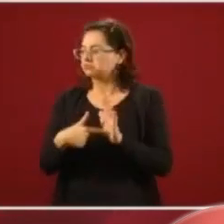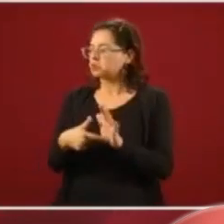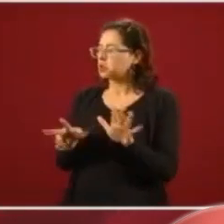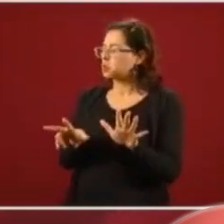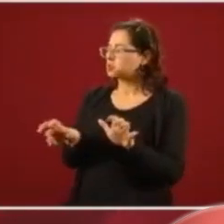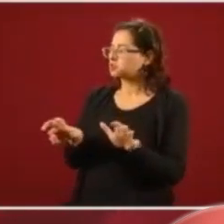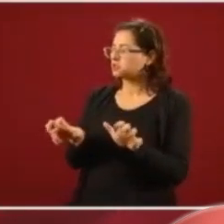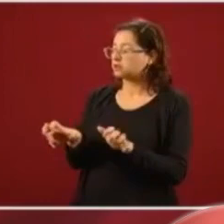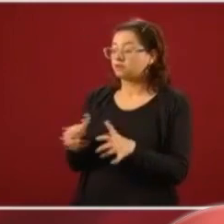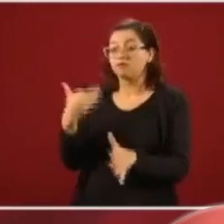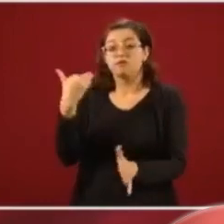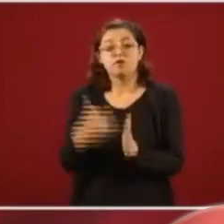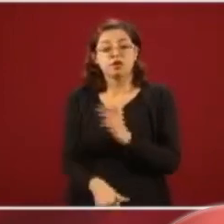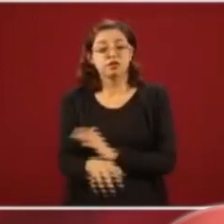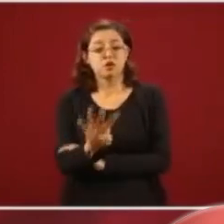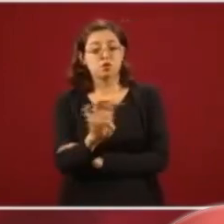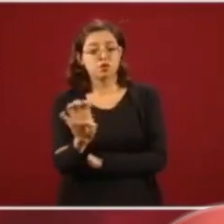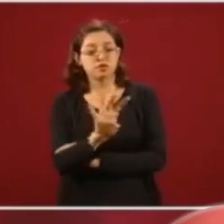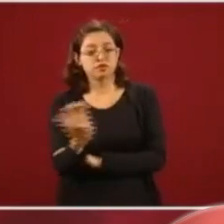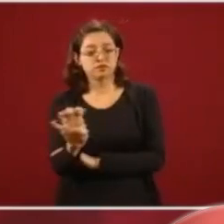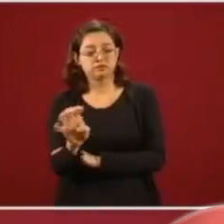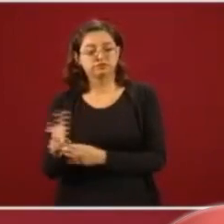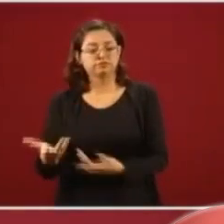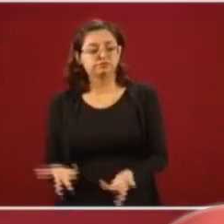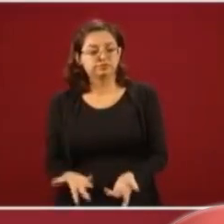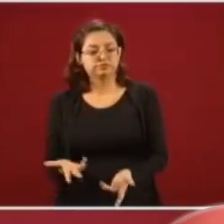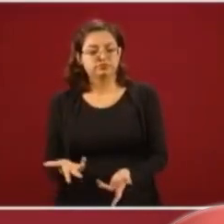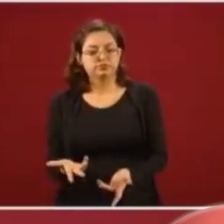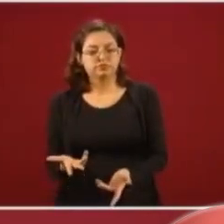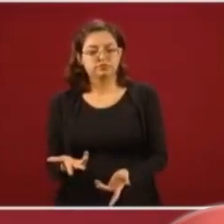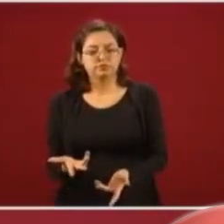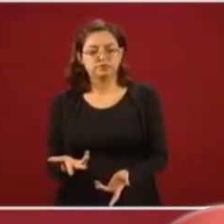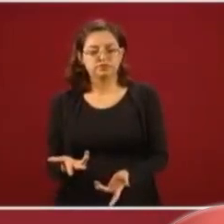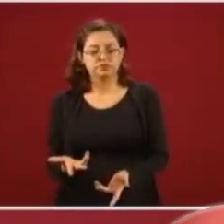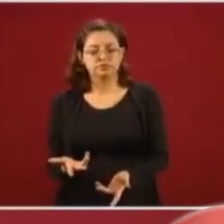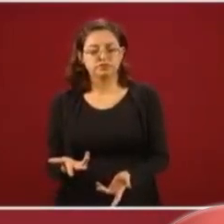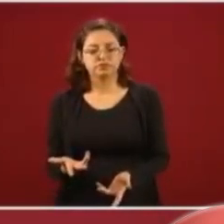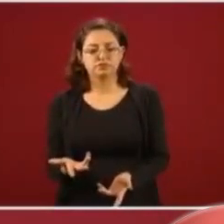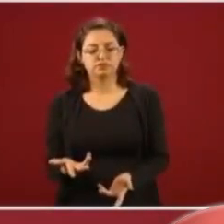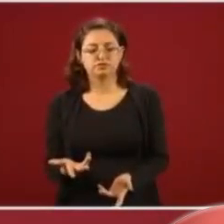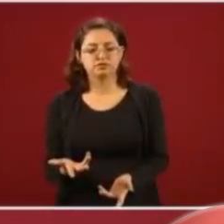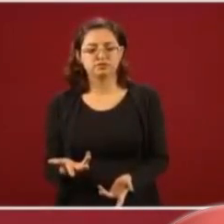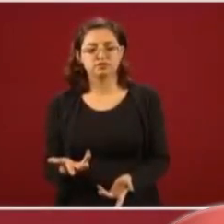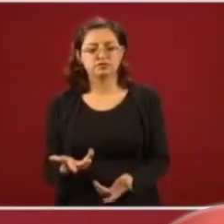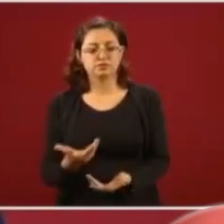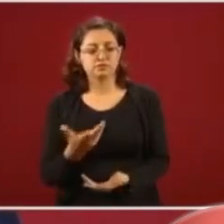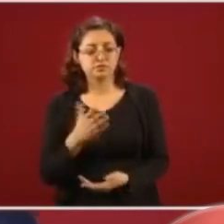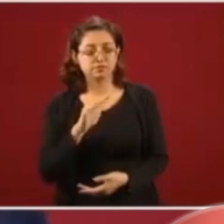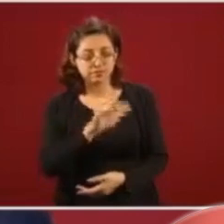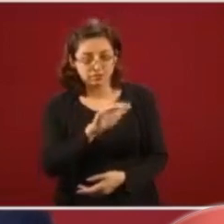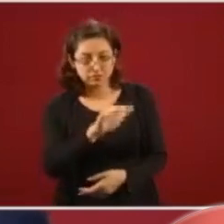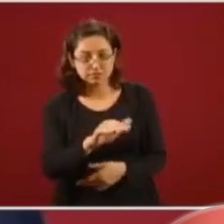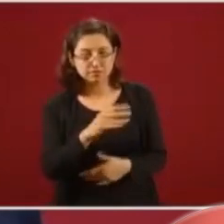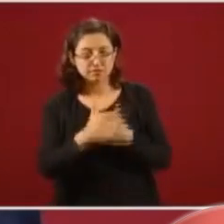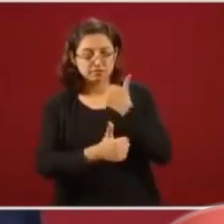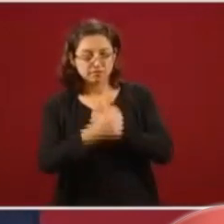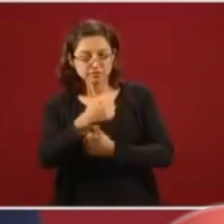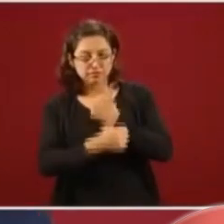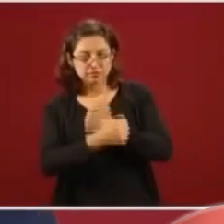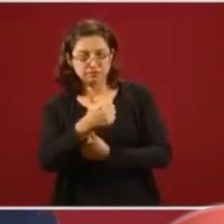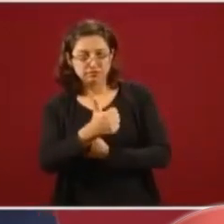Al momento de que ya se hizo la licitación y que quedaron esas 400 libres, lo que